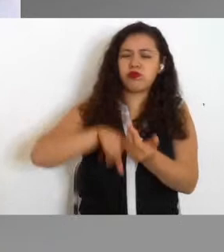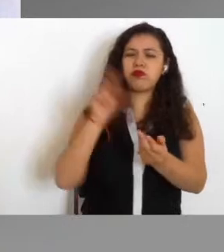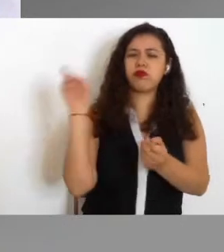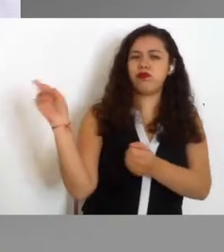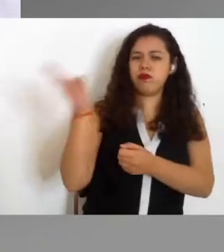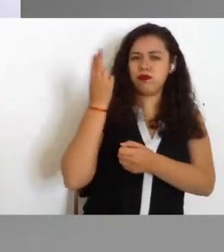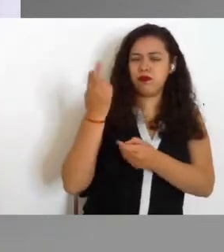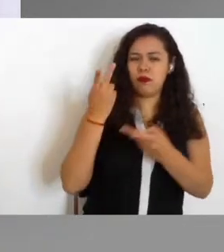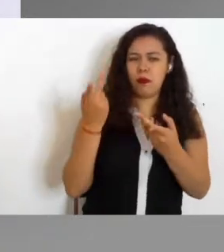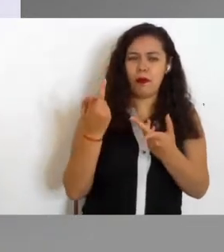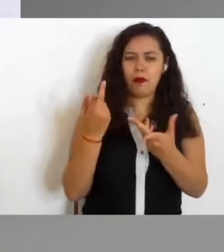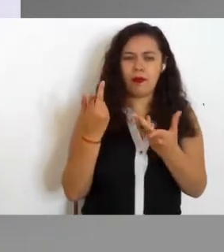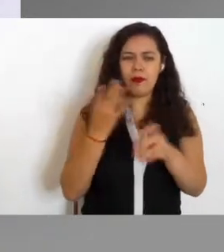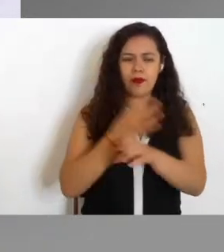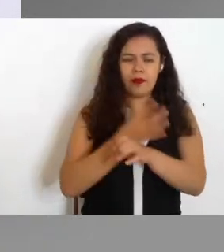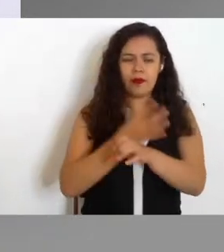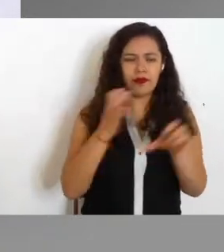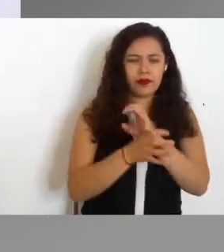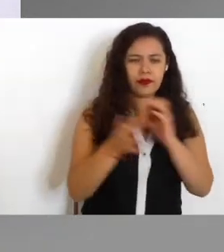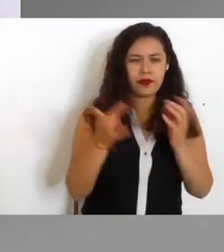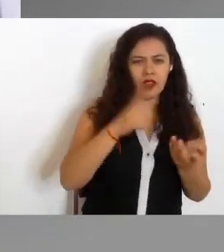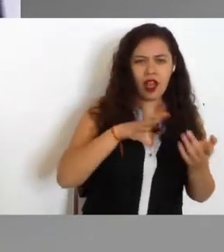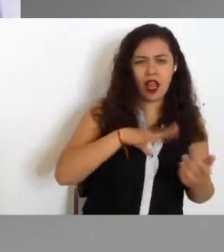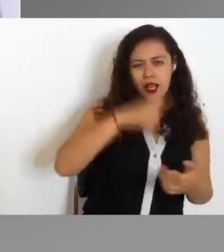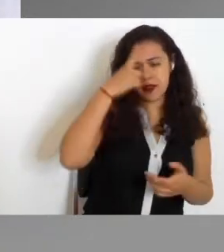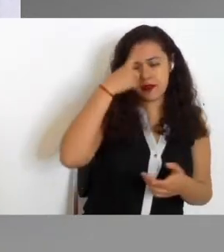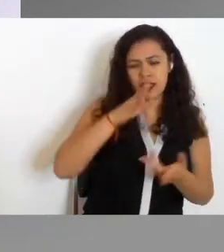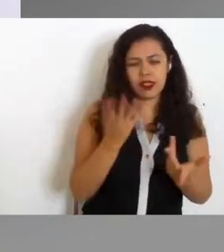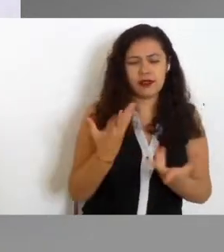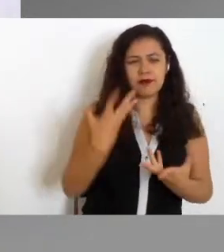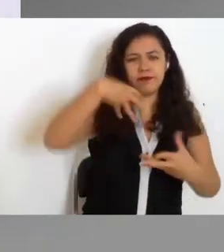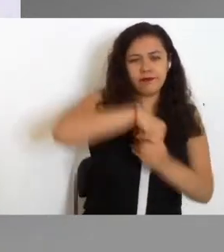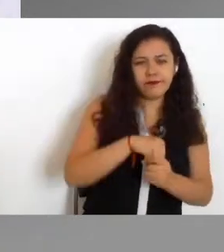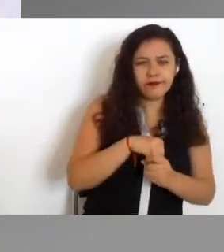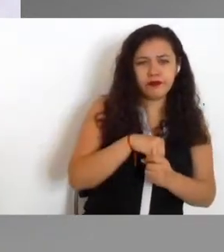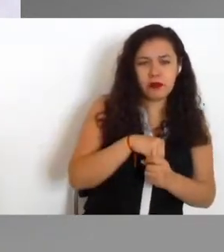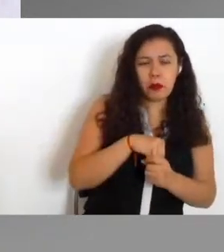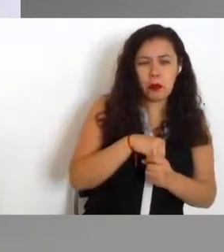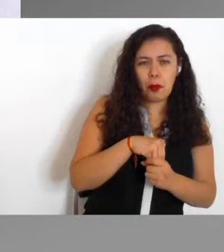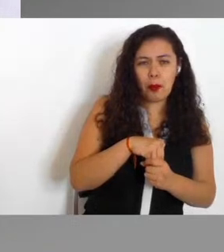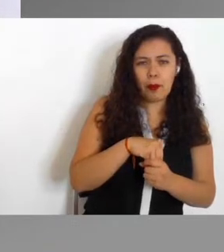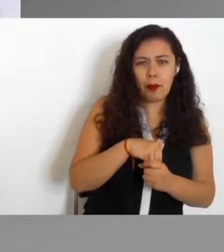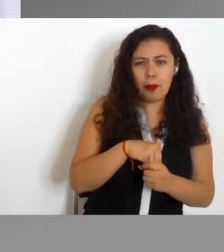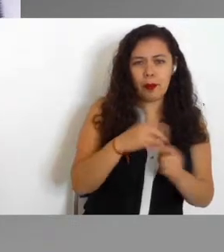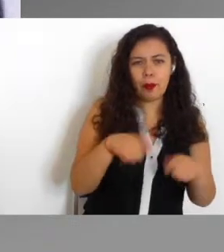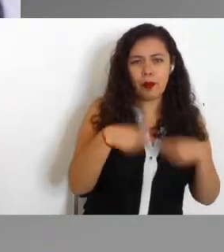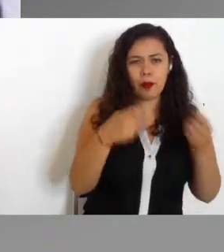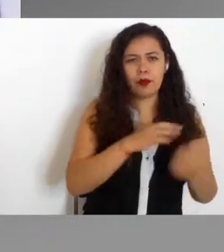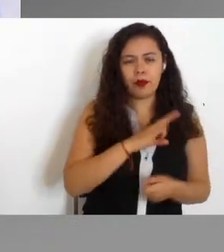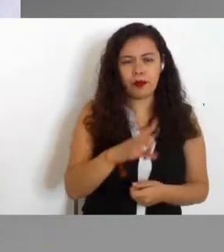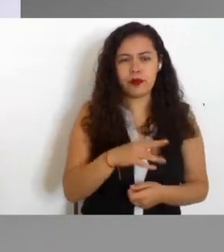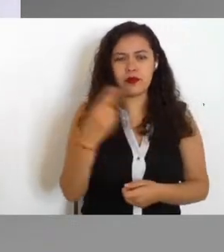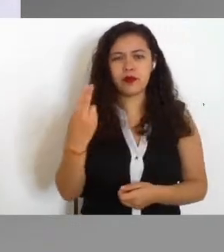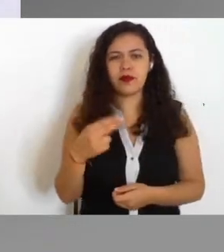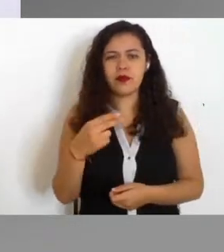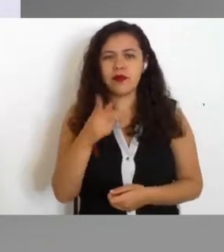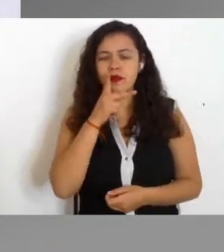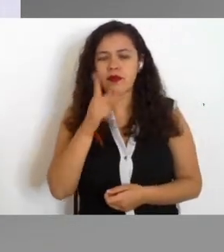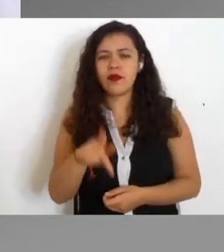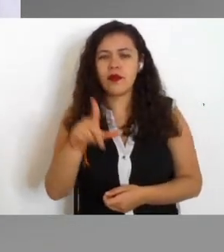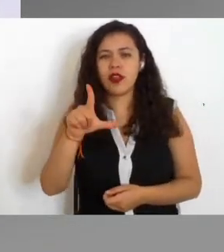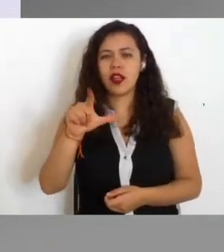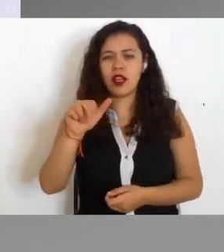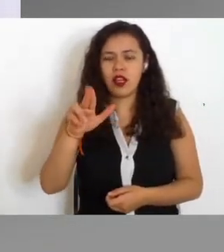para considerarse incluyente. Me encantó el término que mencionó Laura Bermejo, el libre acceso, que